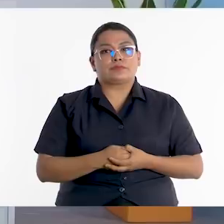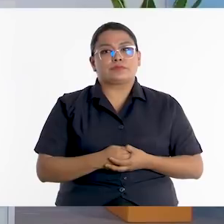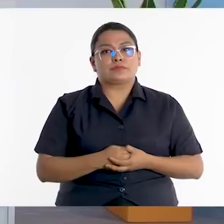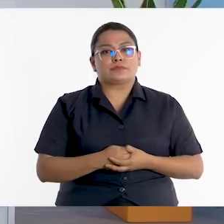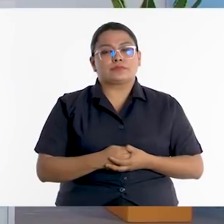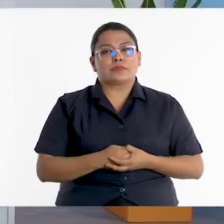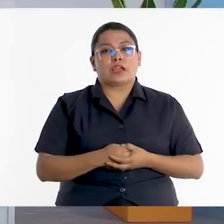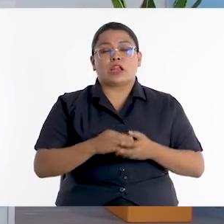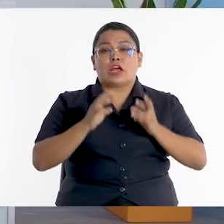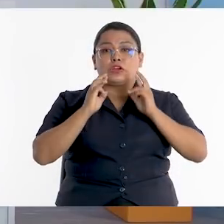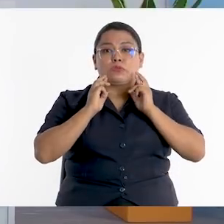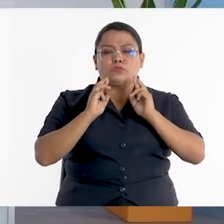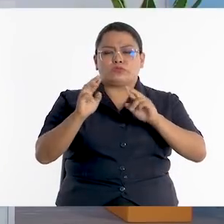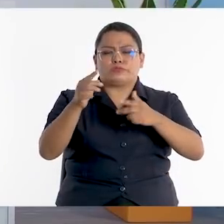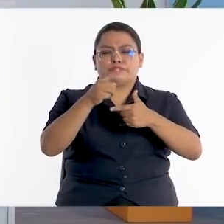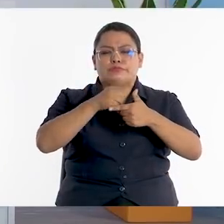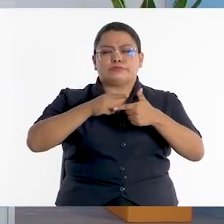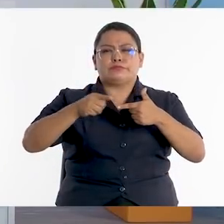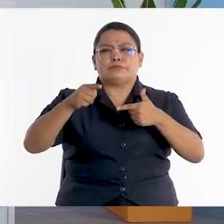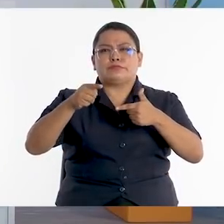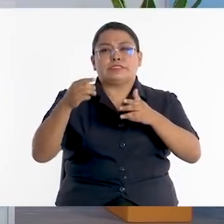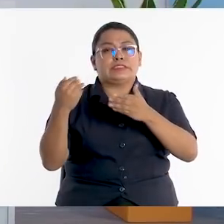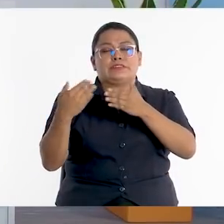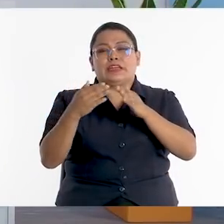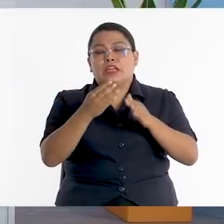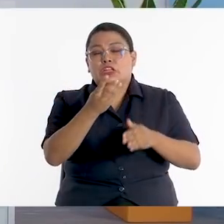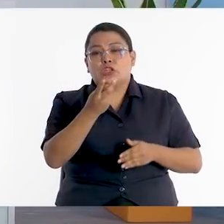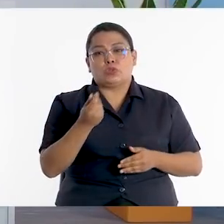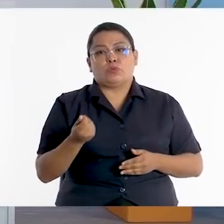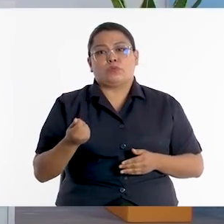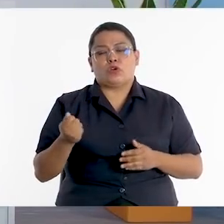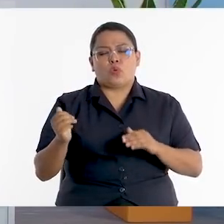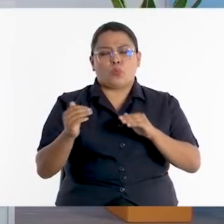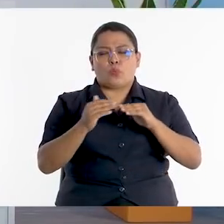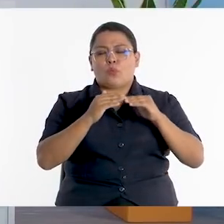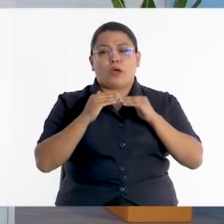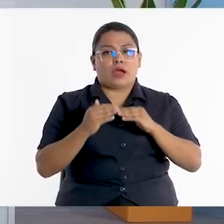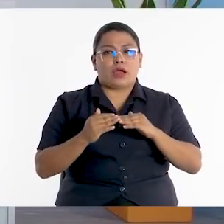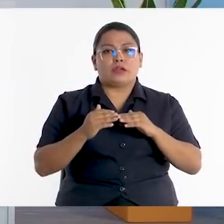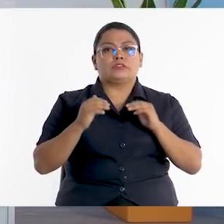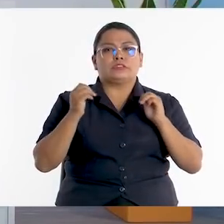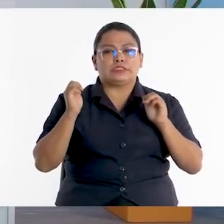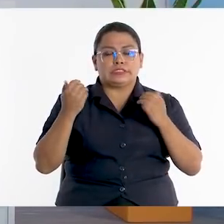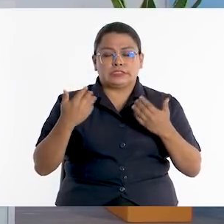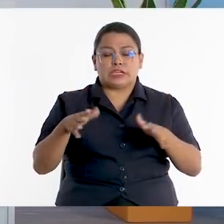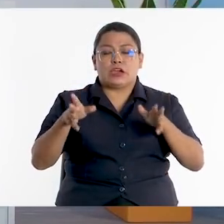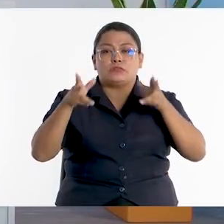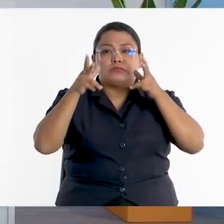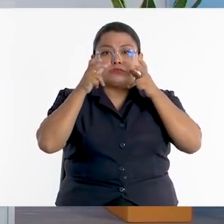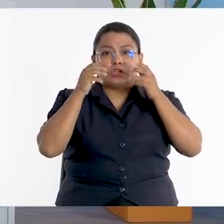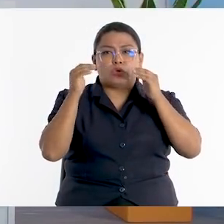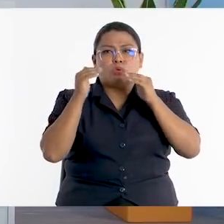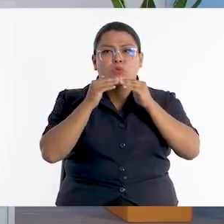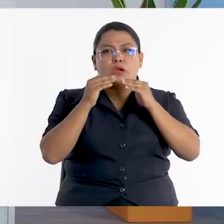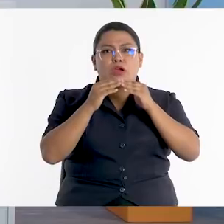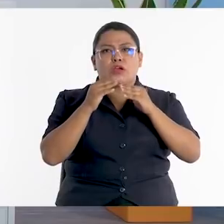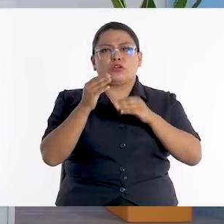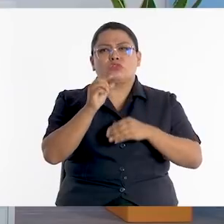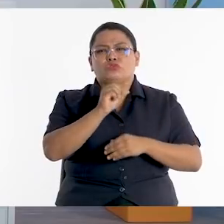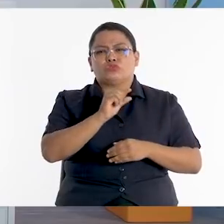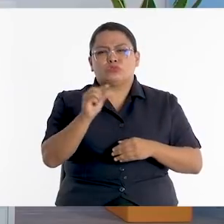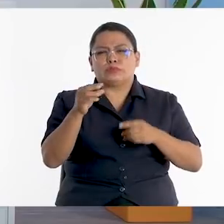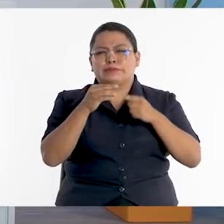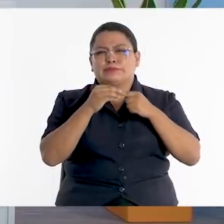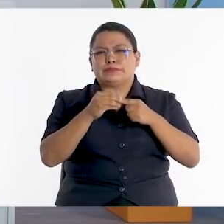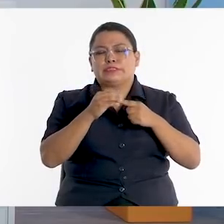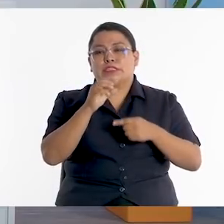Los cocientes de divisiones de determinadas cantidades son iguales, como pudimos observar, y además tienen un nombre en